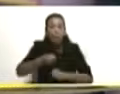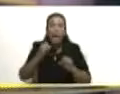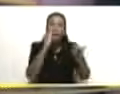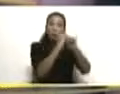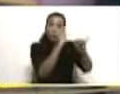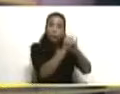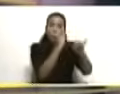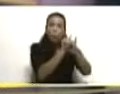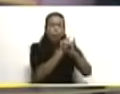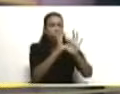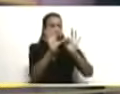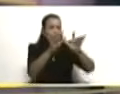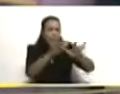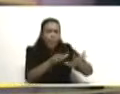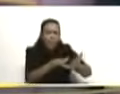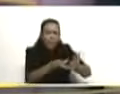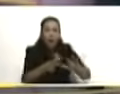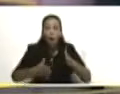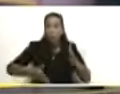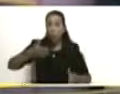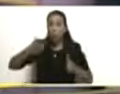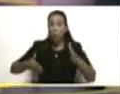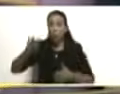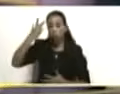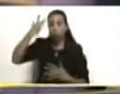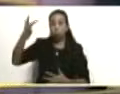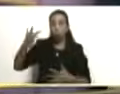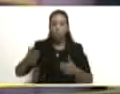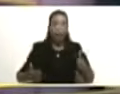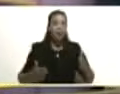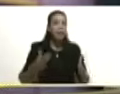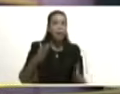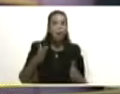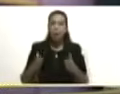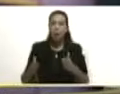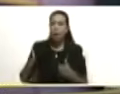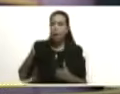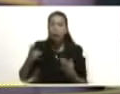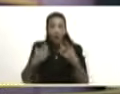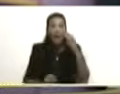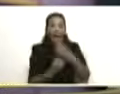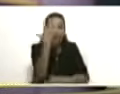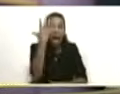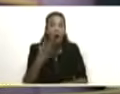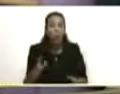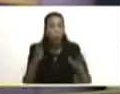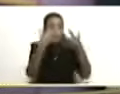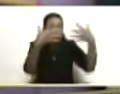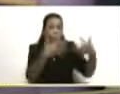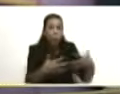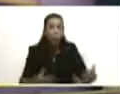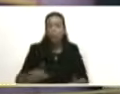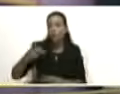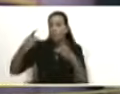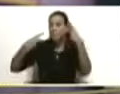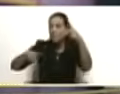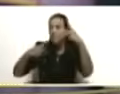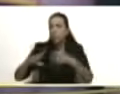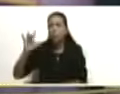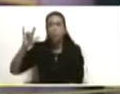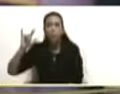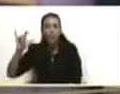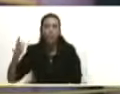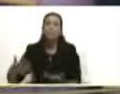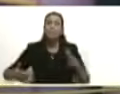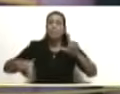en donde los que se encuentra también la robótica, la inteligencia artificial y la creación de contenidos. Es fundamental nosotros poder